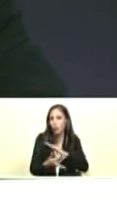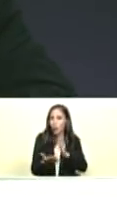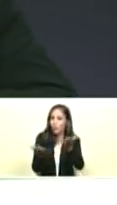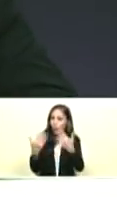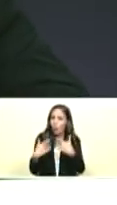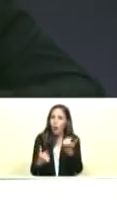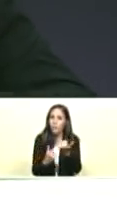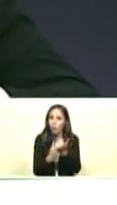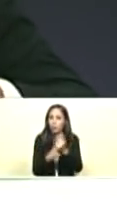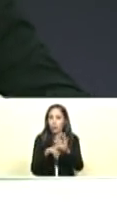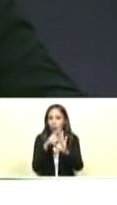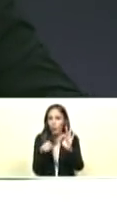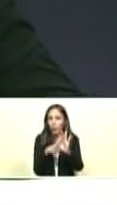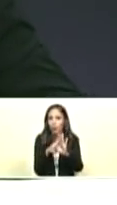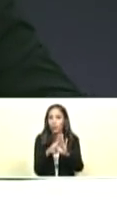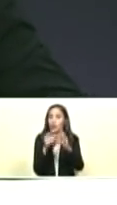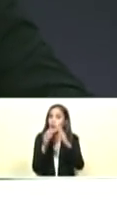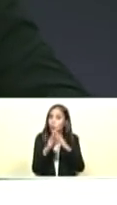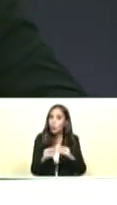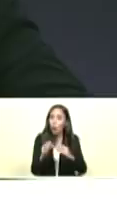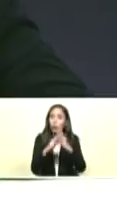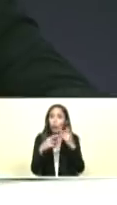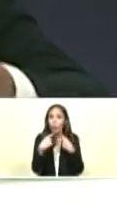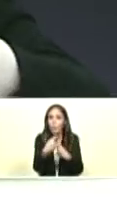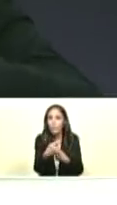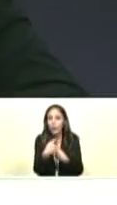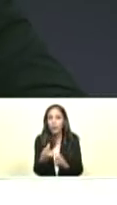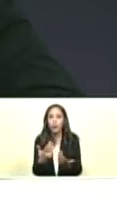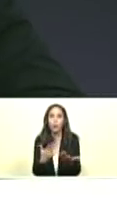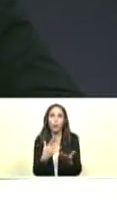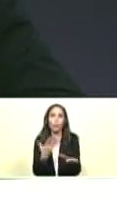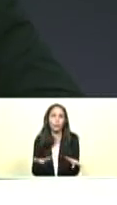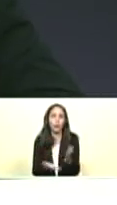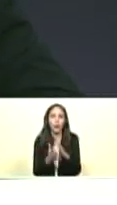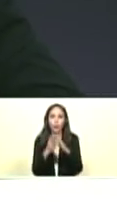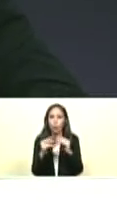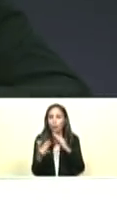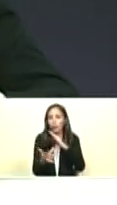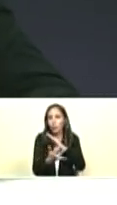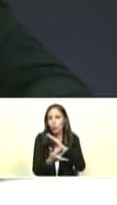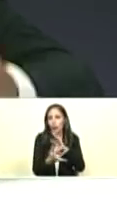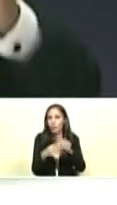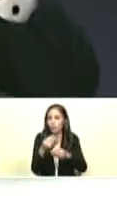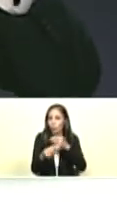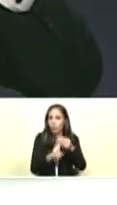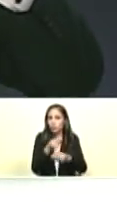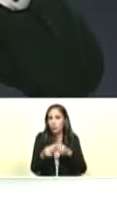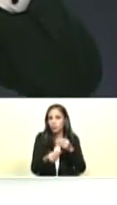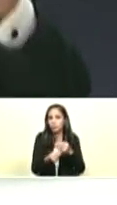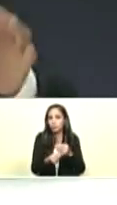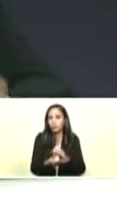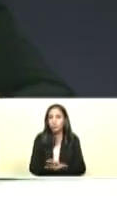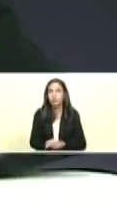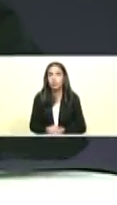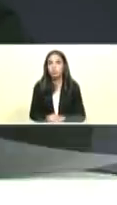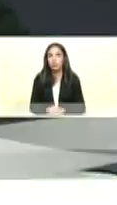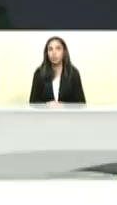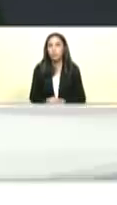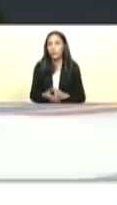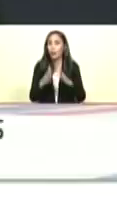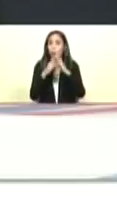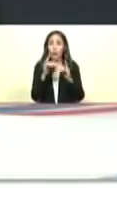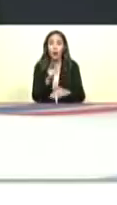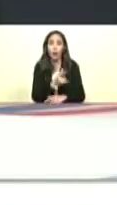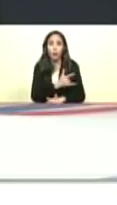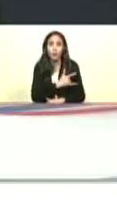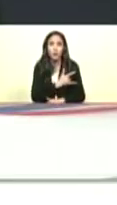el Petro vamos a financiar todas estas operaciones para poder hacernos de las tecnologías necesarias y llevarla a cada universidad y a